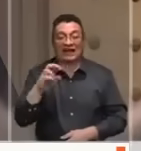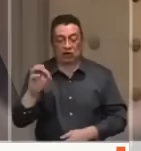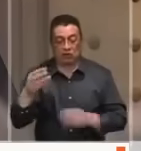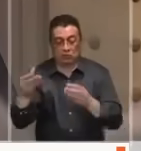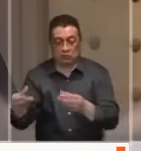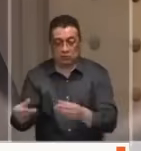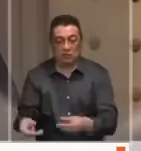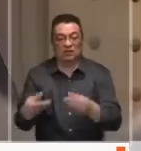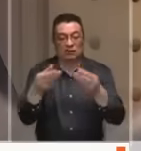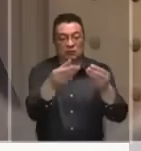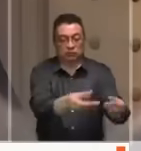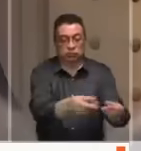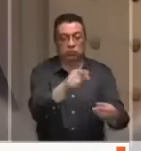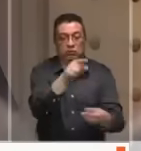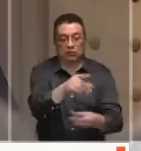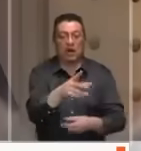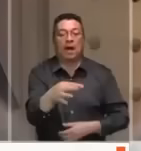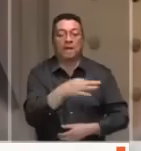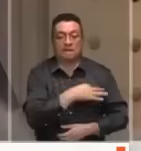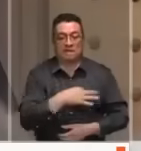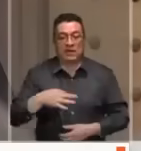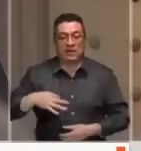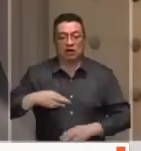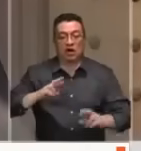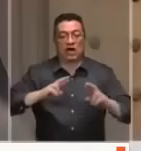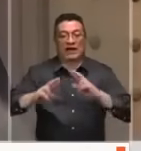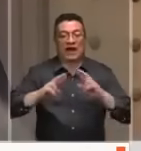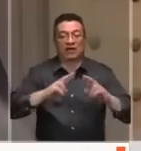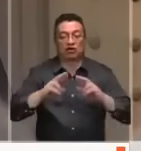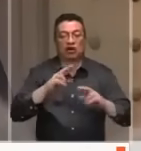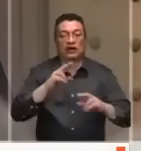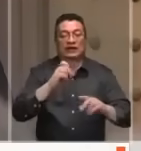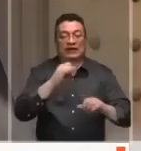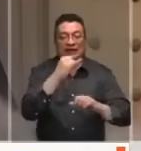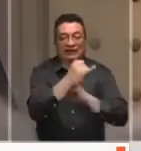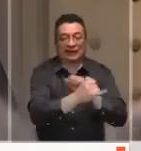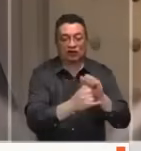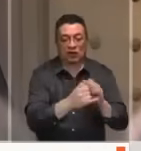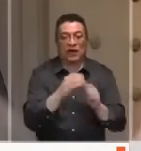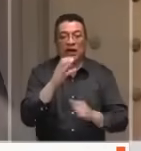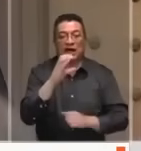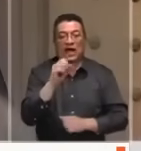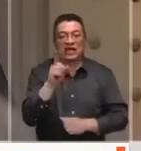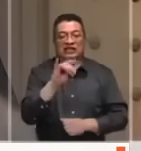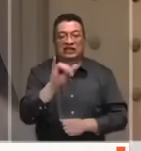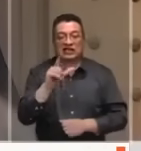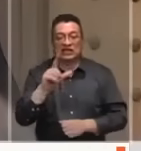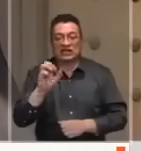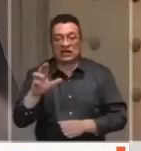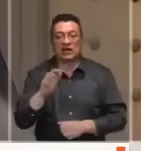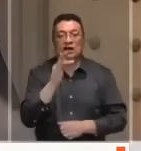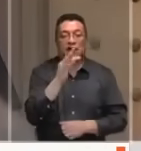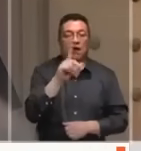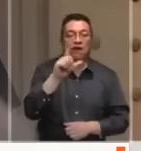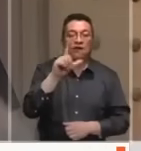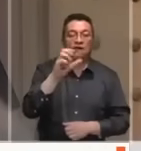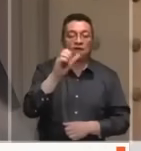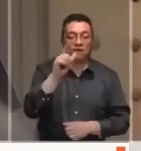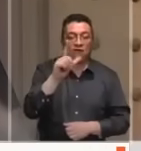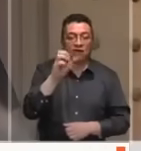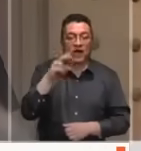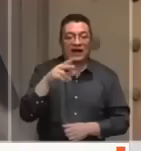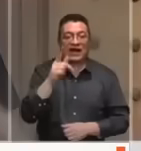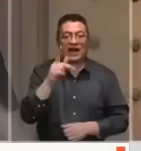transfiere al señor ministro de Relaciones Exteriores, canciller Alberto von Claver, quien se la